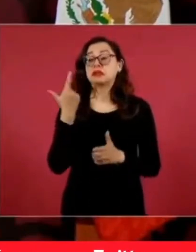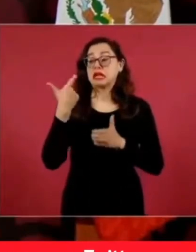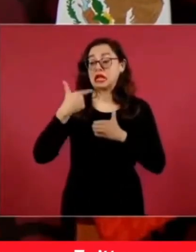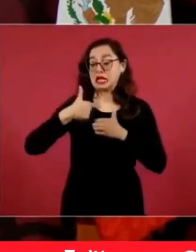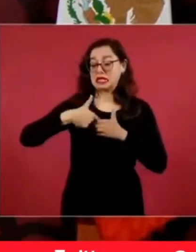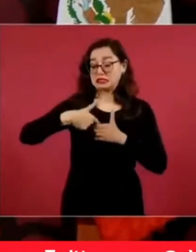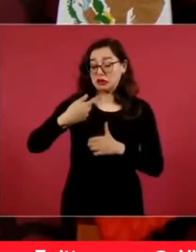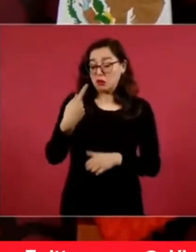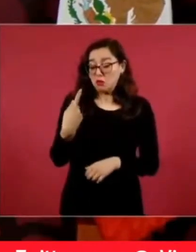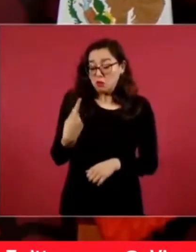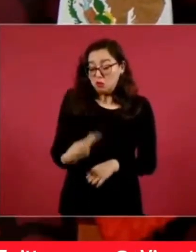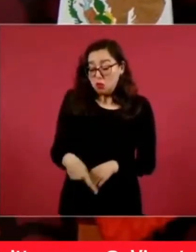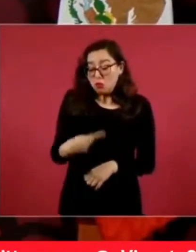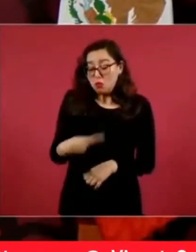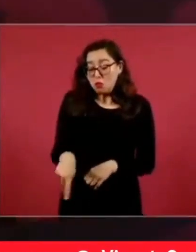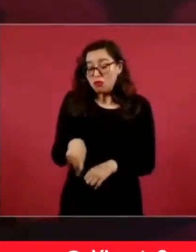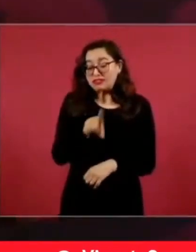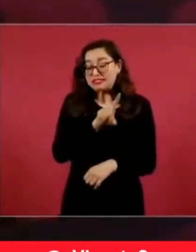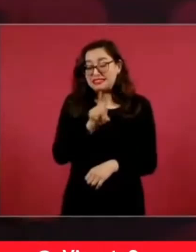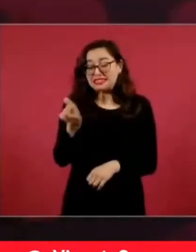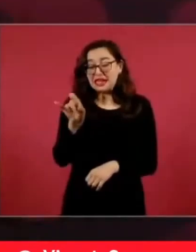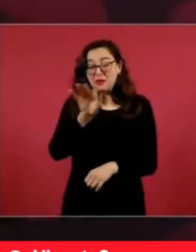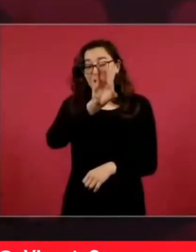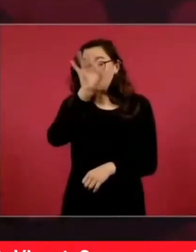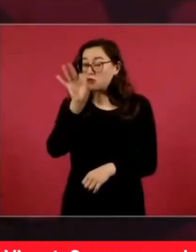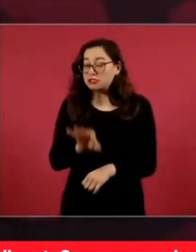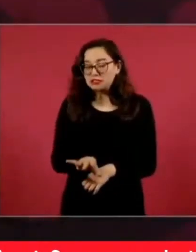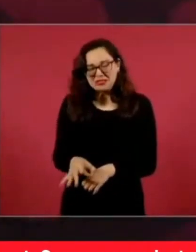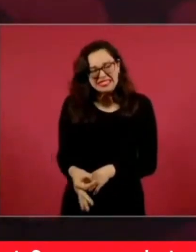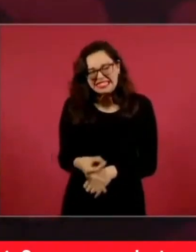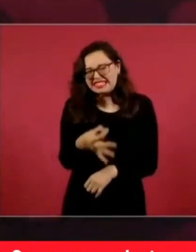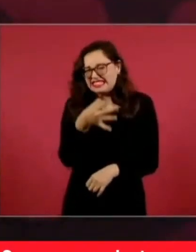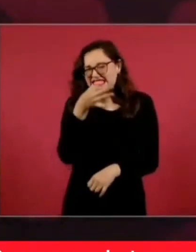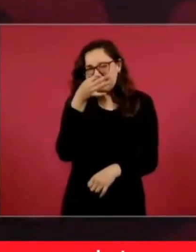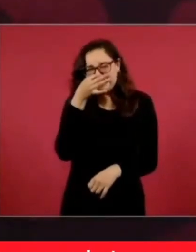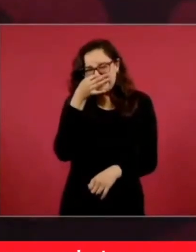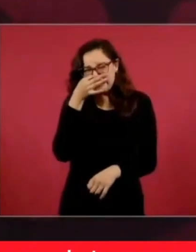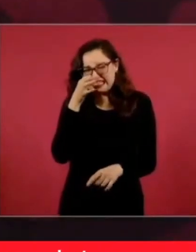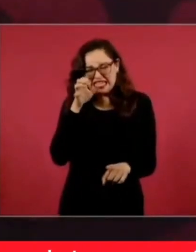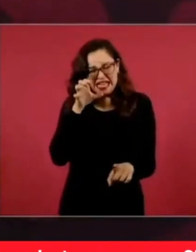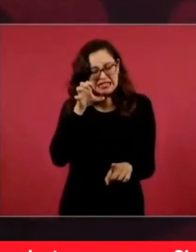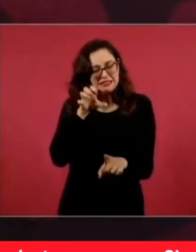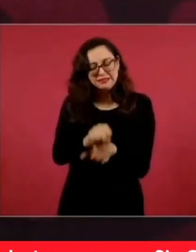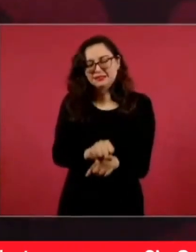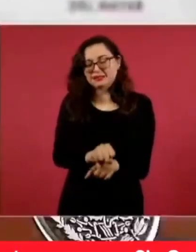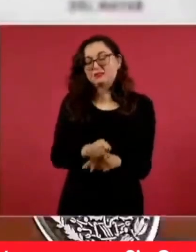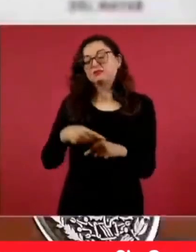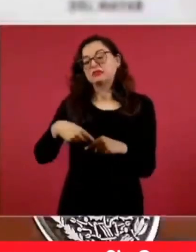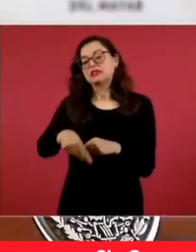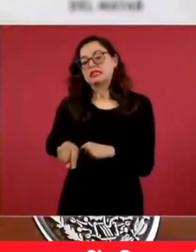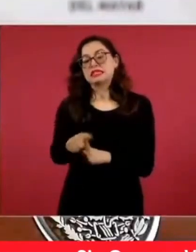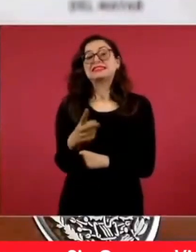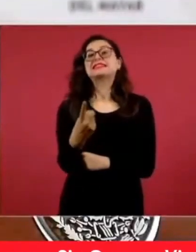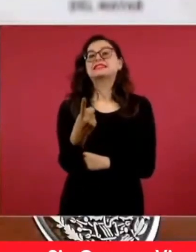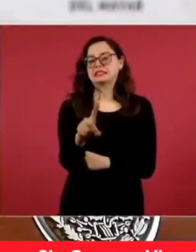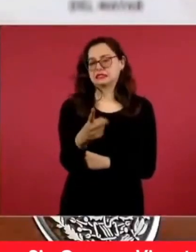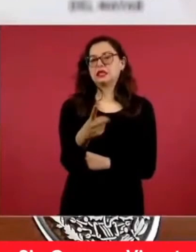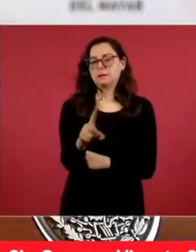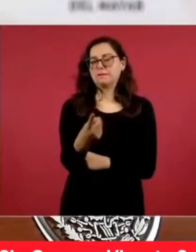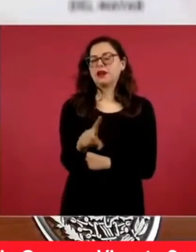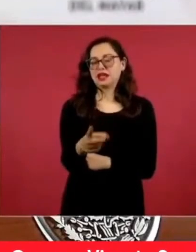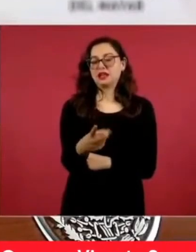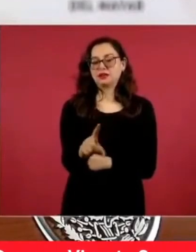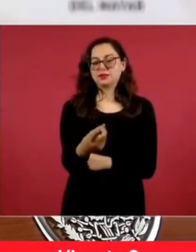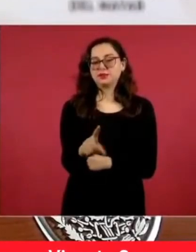creo que se puede lograr a finales de este año, ya no nos va a tocar a nosotros, porque de todas maneras